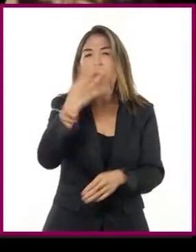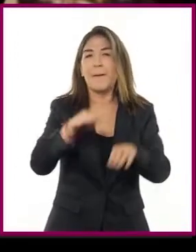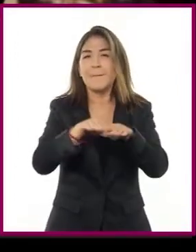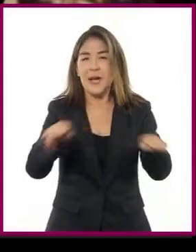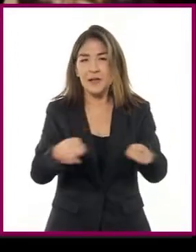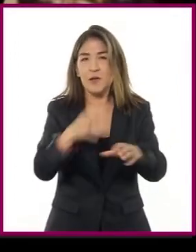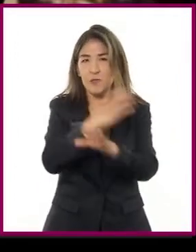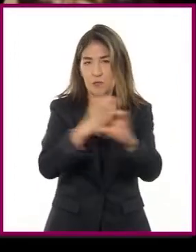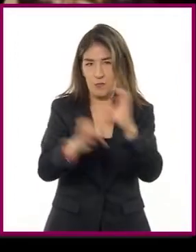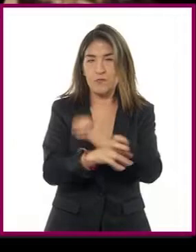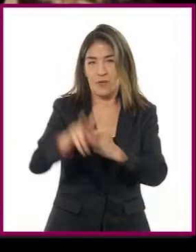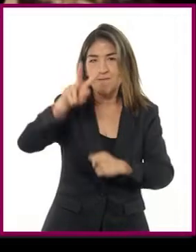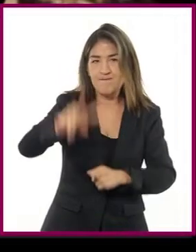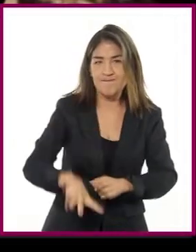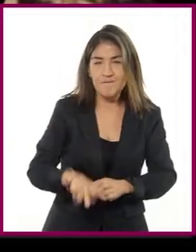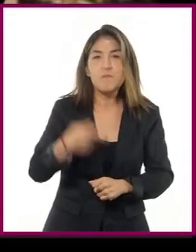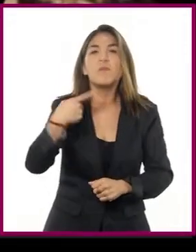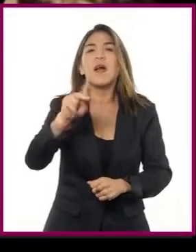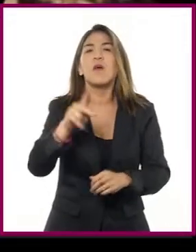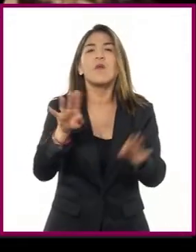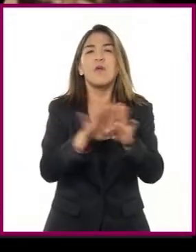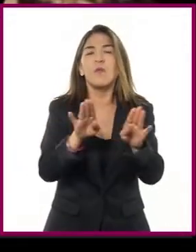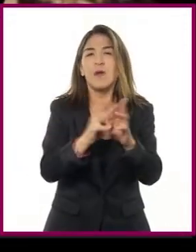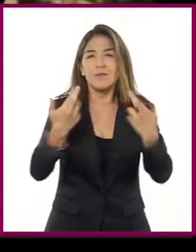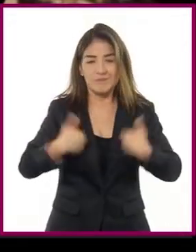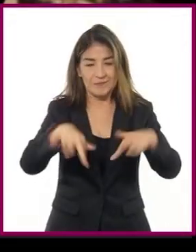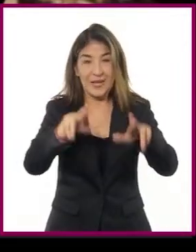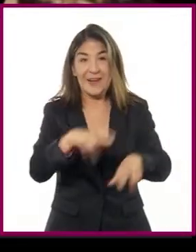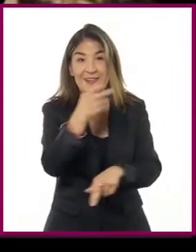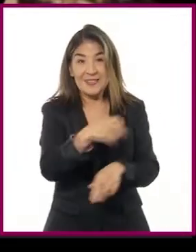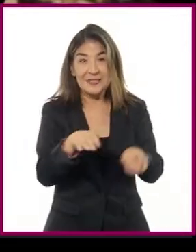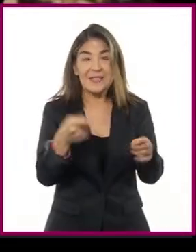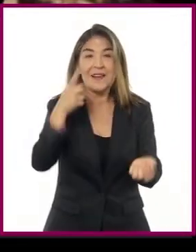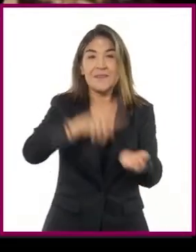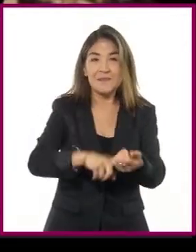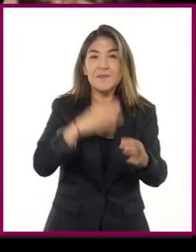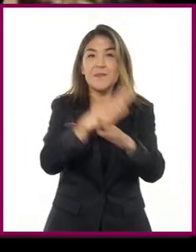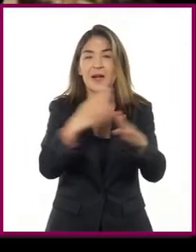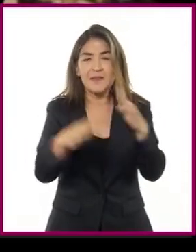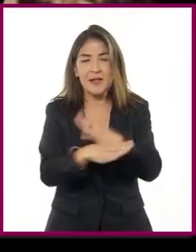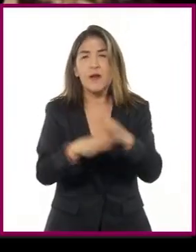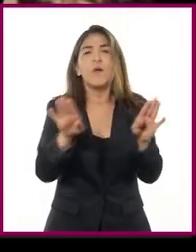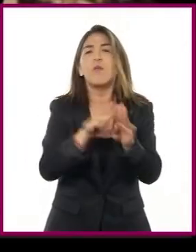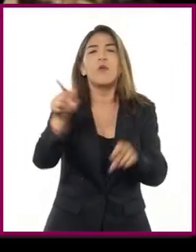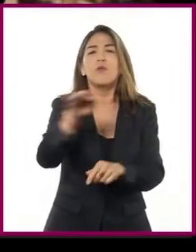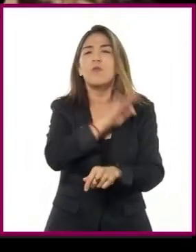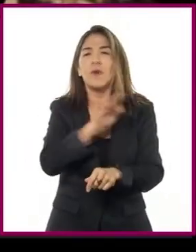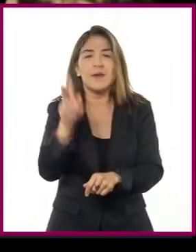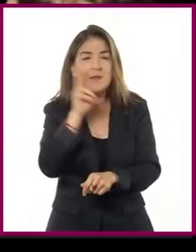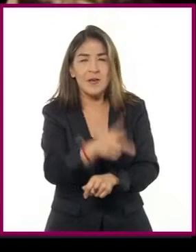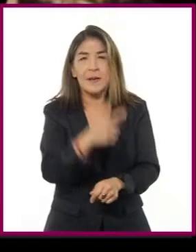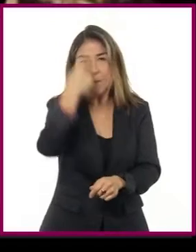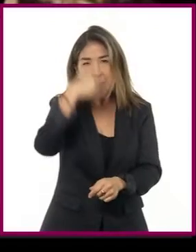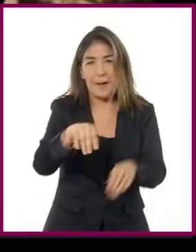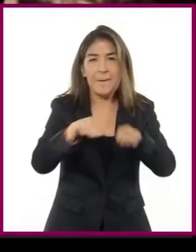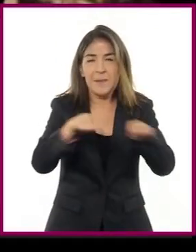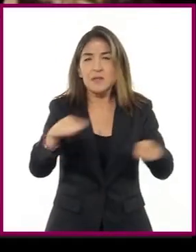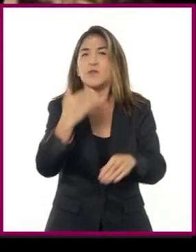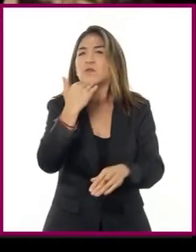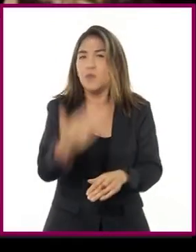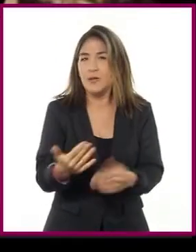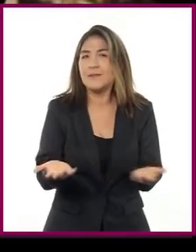reales. En cambio, en una representación de esos objetos en papel, ¿cómo puedes verificar que las mediciones es